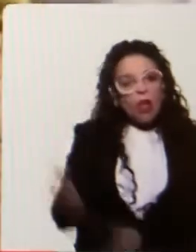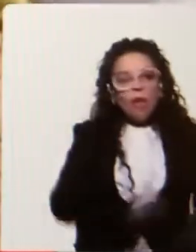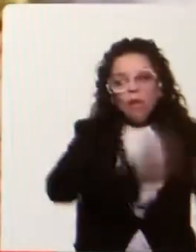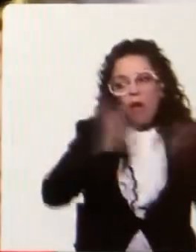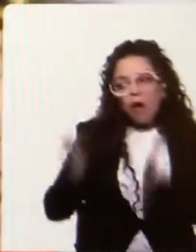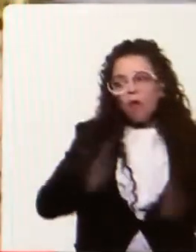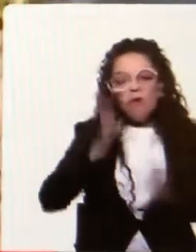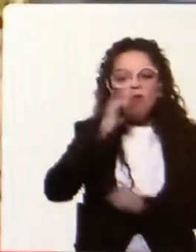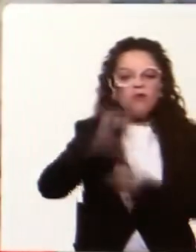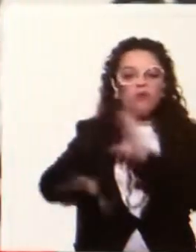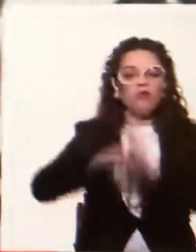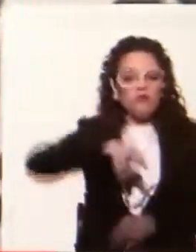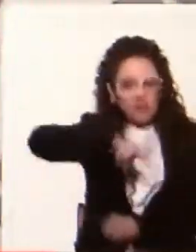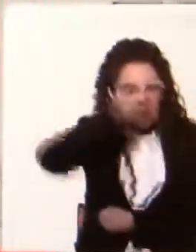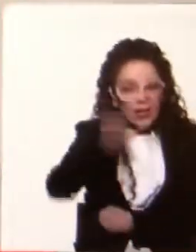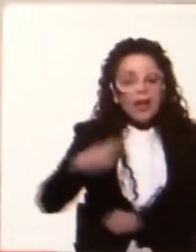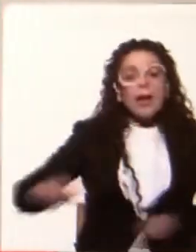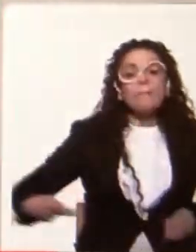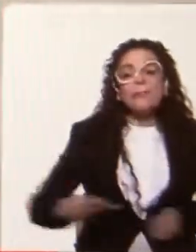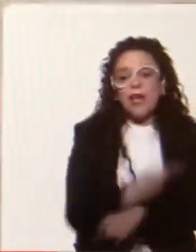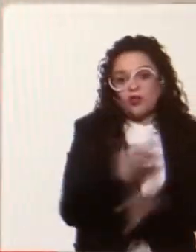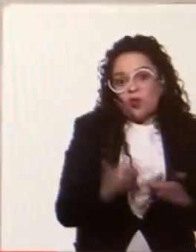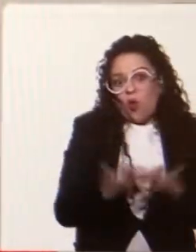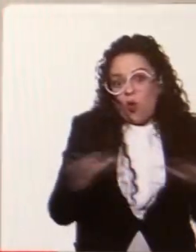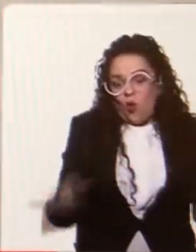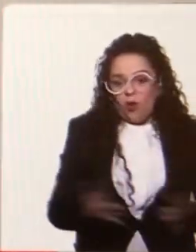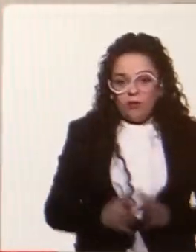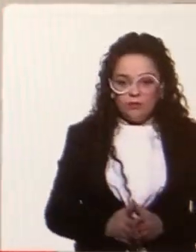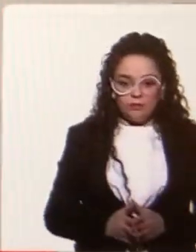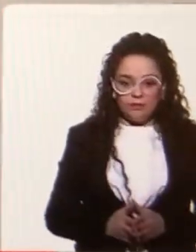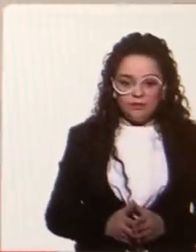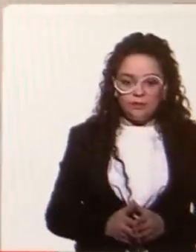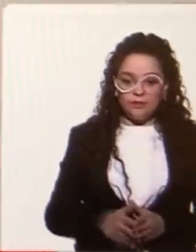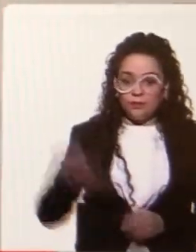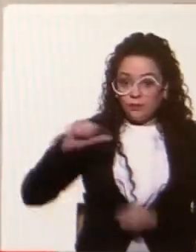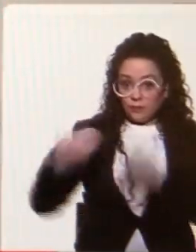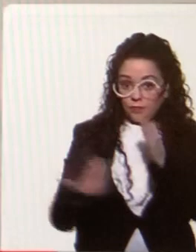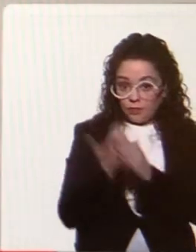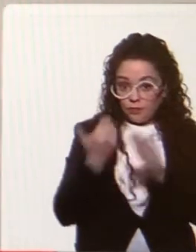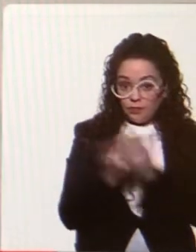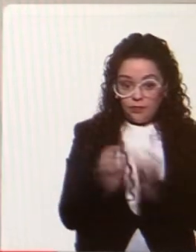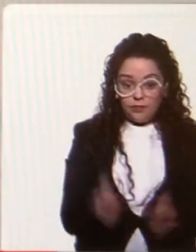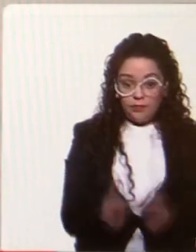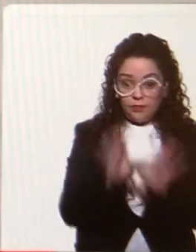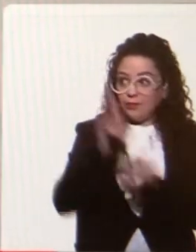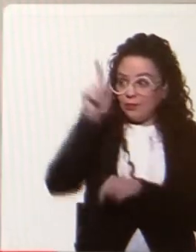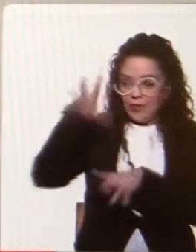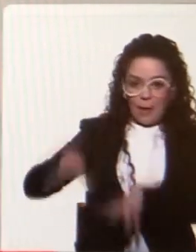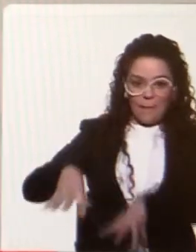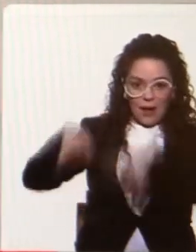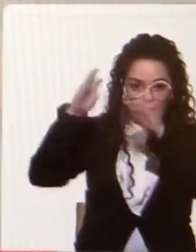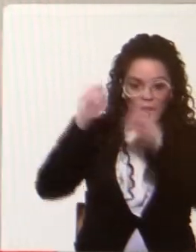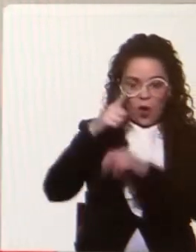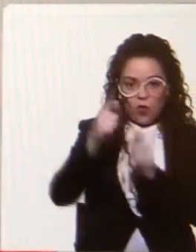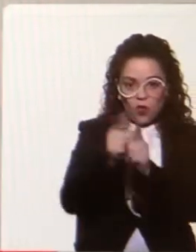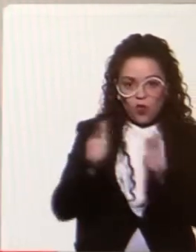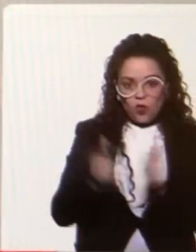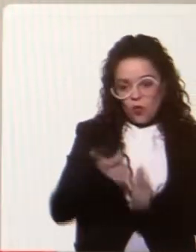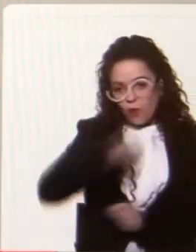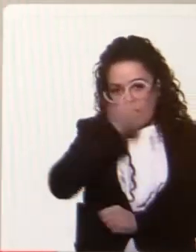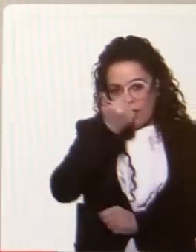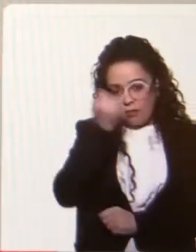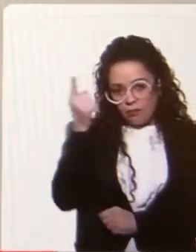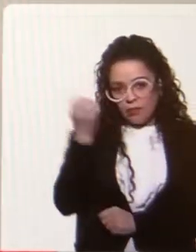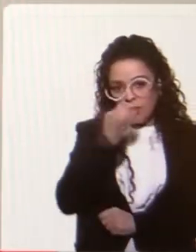Okay alguien muy poderoso Está tratando de detener todo de complicar todo pero Qué casualidad que